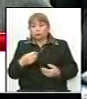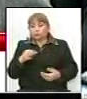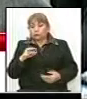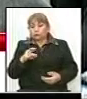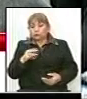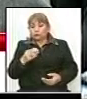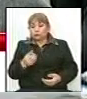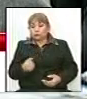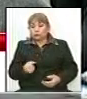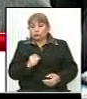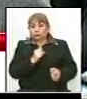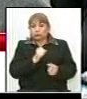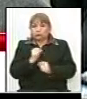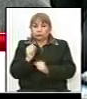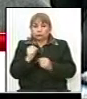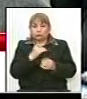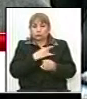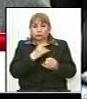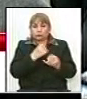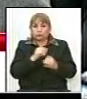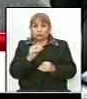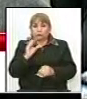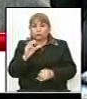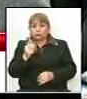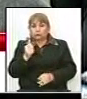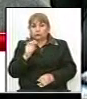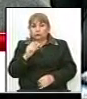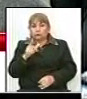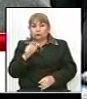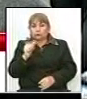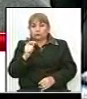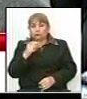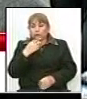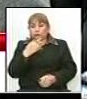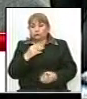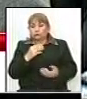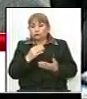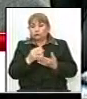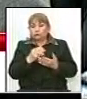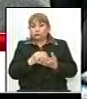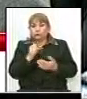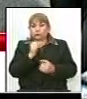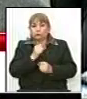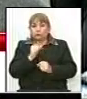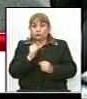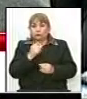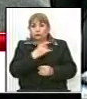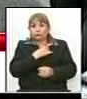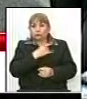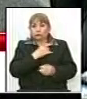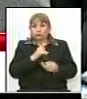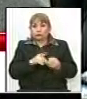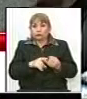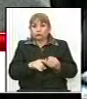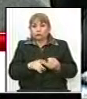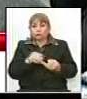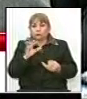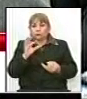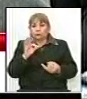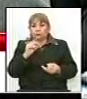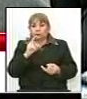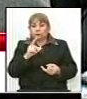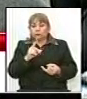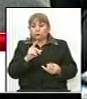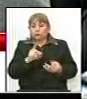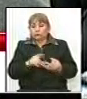pocas, San Martín de Porras, Cayetano Heredia, como curso opcional, la Universidad de San Martín sí fue la pionera desde el 91,